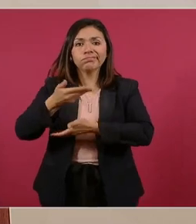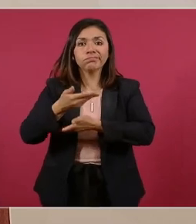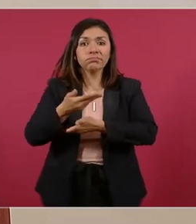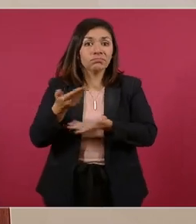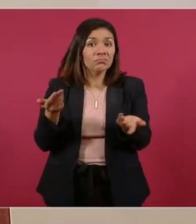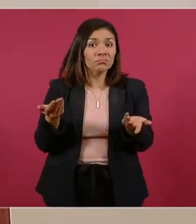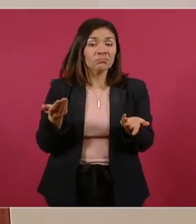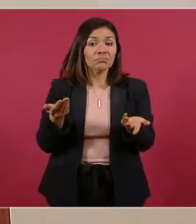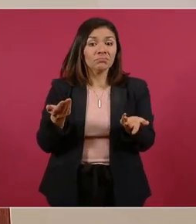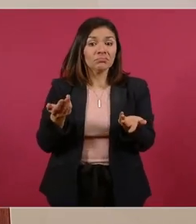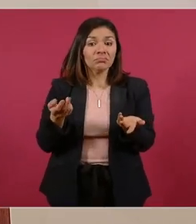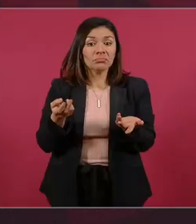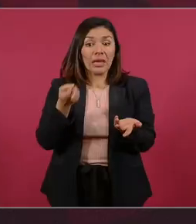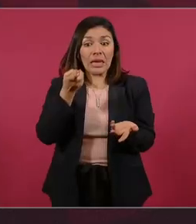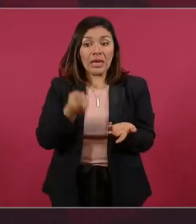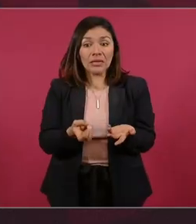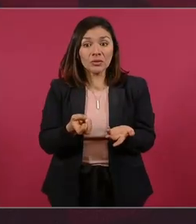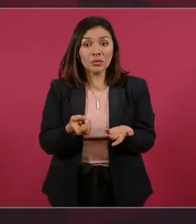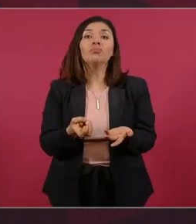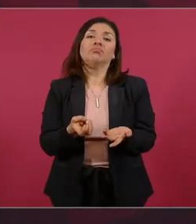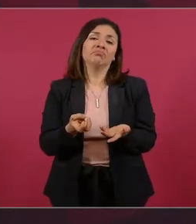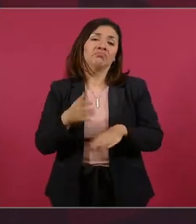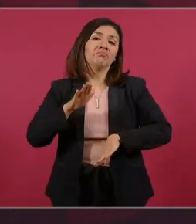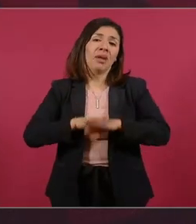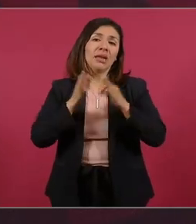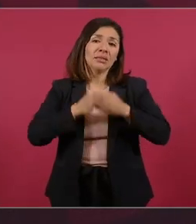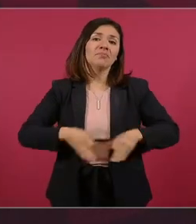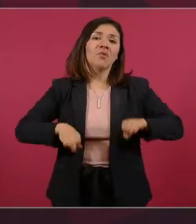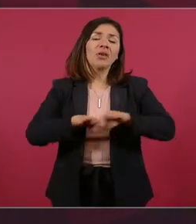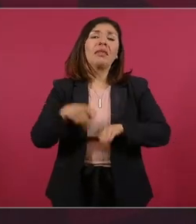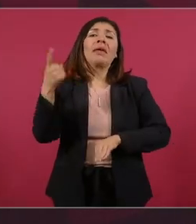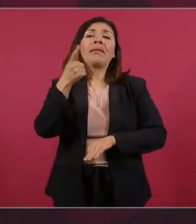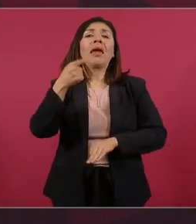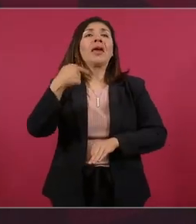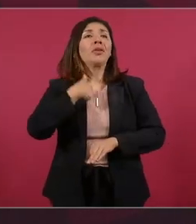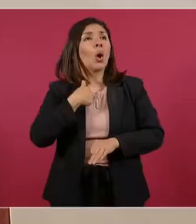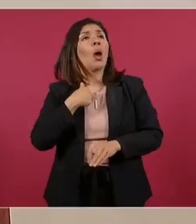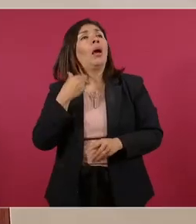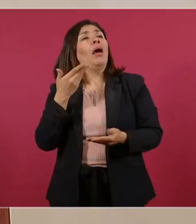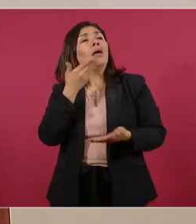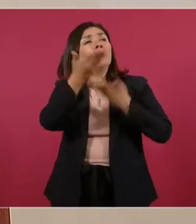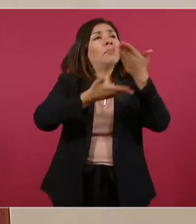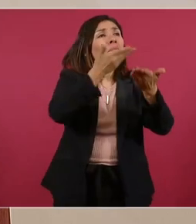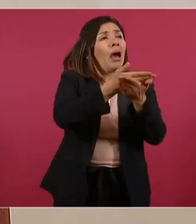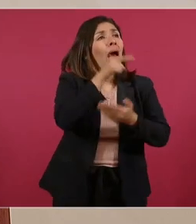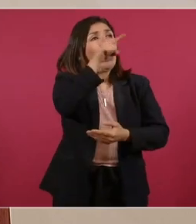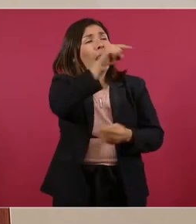esto es más importante que presentar una nota diplomática.